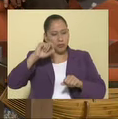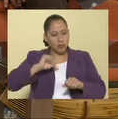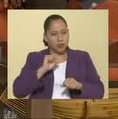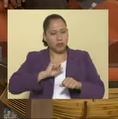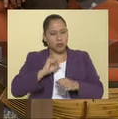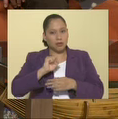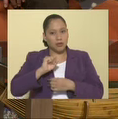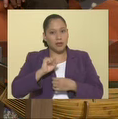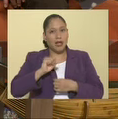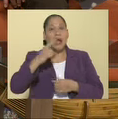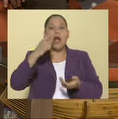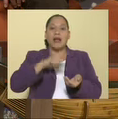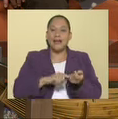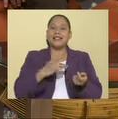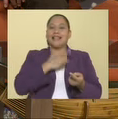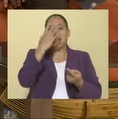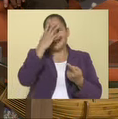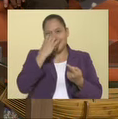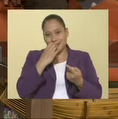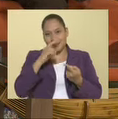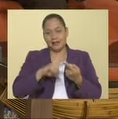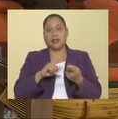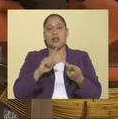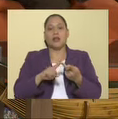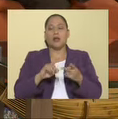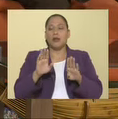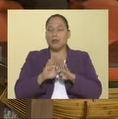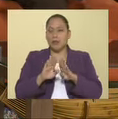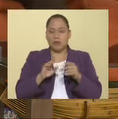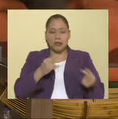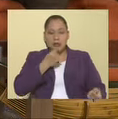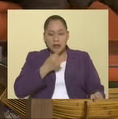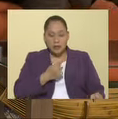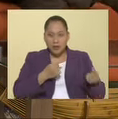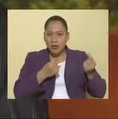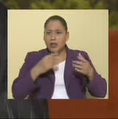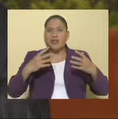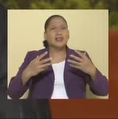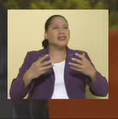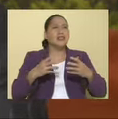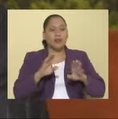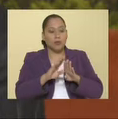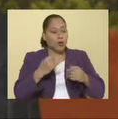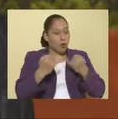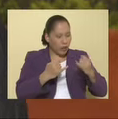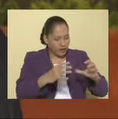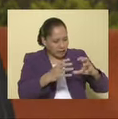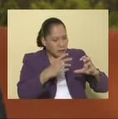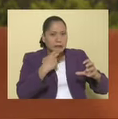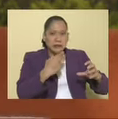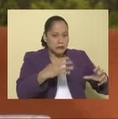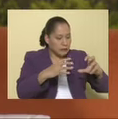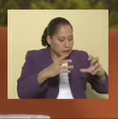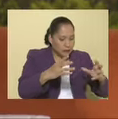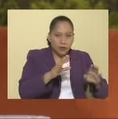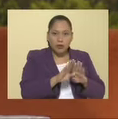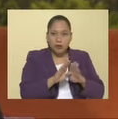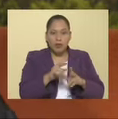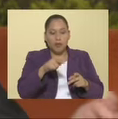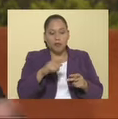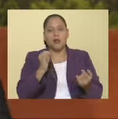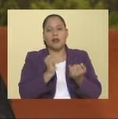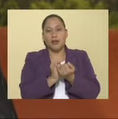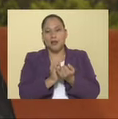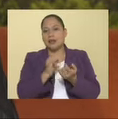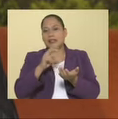empiezan a hacer estados de tristeza, no te enseñan a manejar desde niño la frustración porque tu juguete no funciona, no te enseñan a manejar,